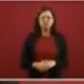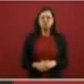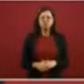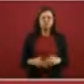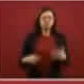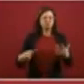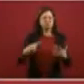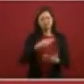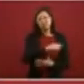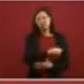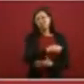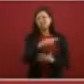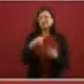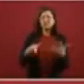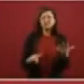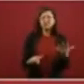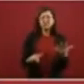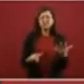Todo eso,